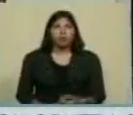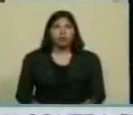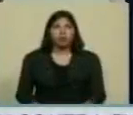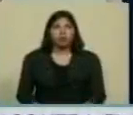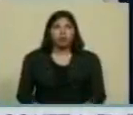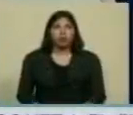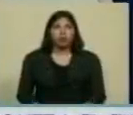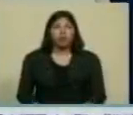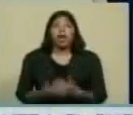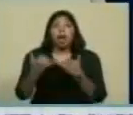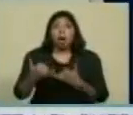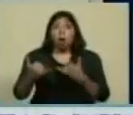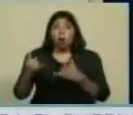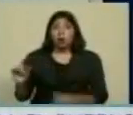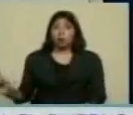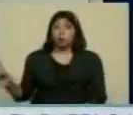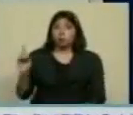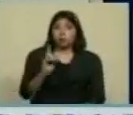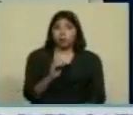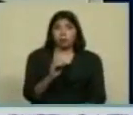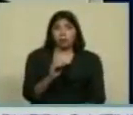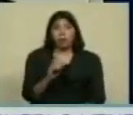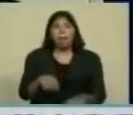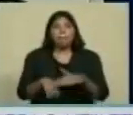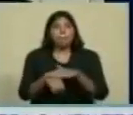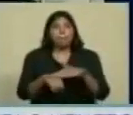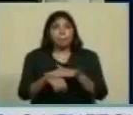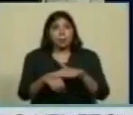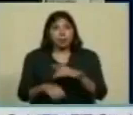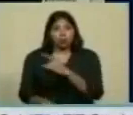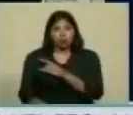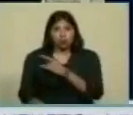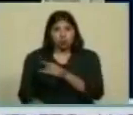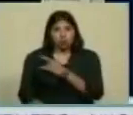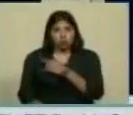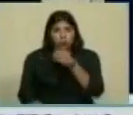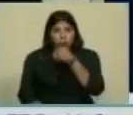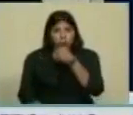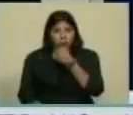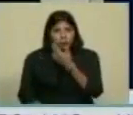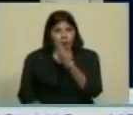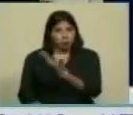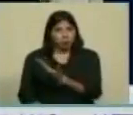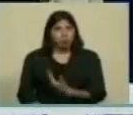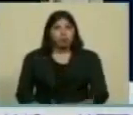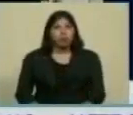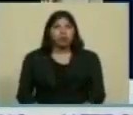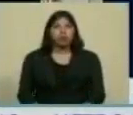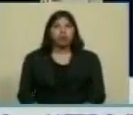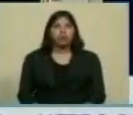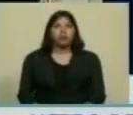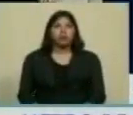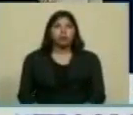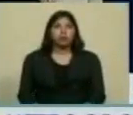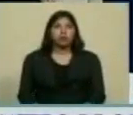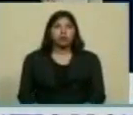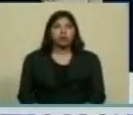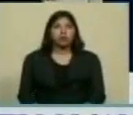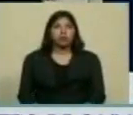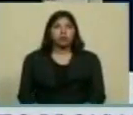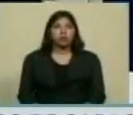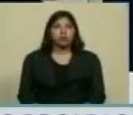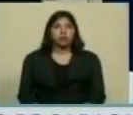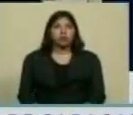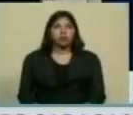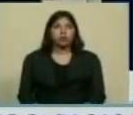Palabras a cargo de Ubel Roa, ministro del Poder Popular para Educación Universitaria, Ciencia y Tecnología.